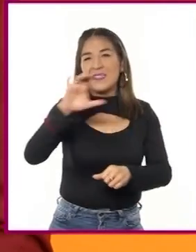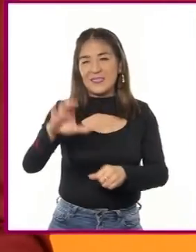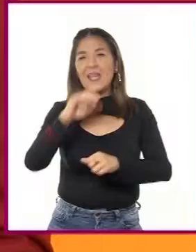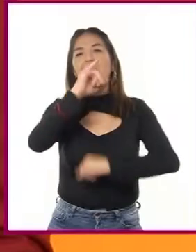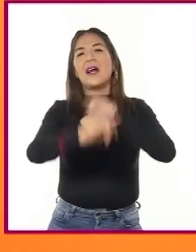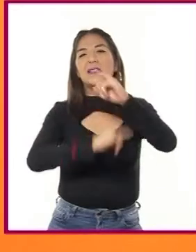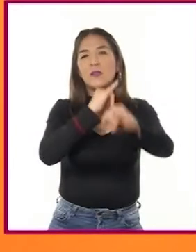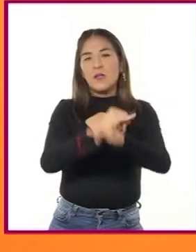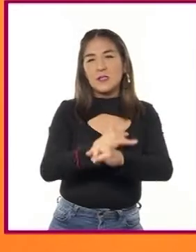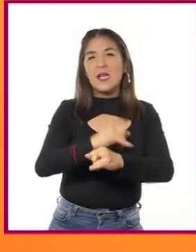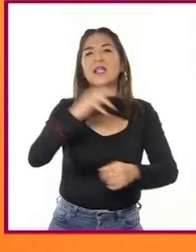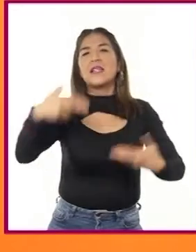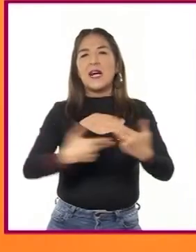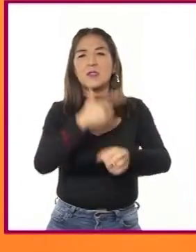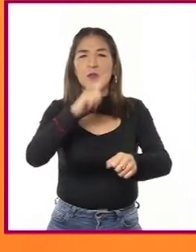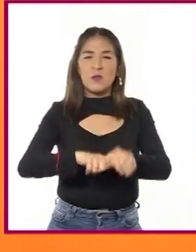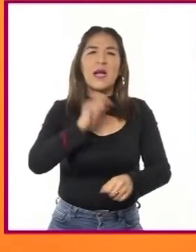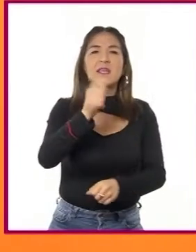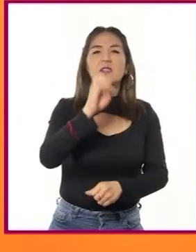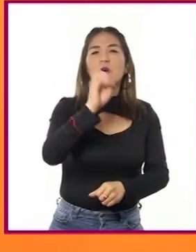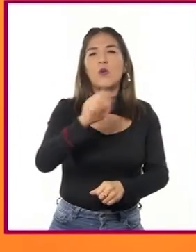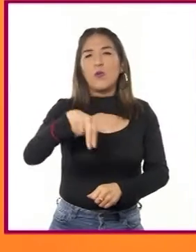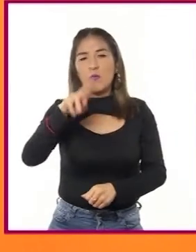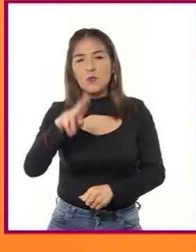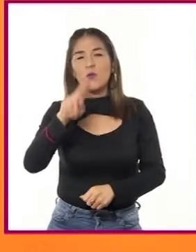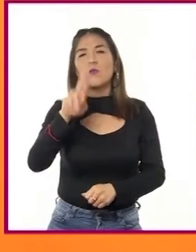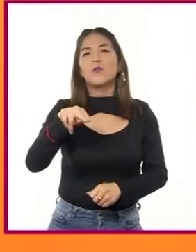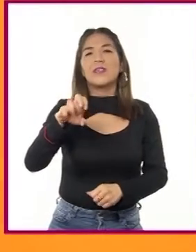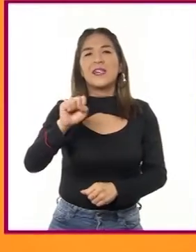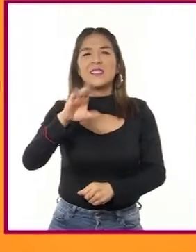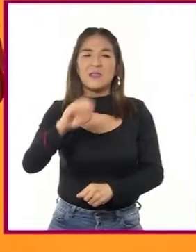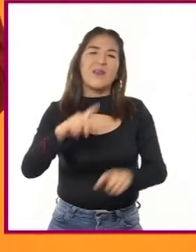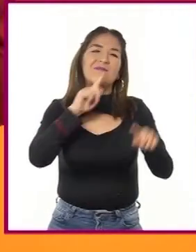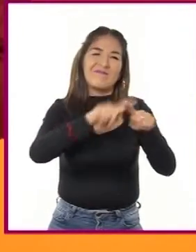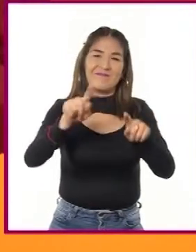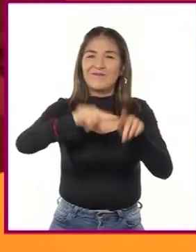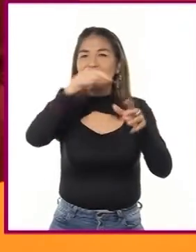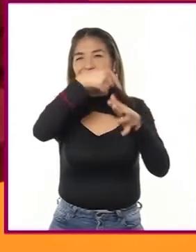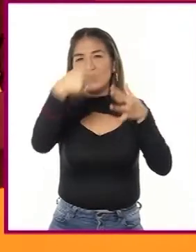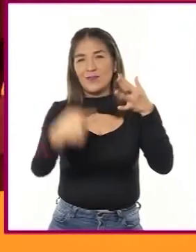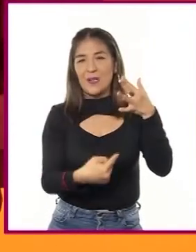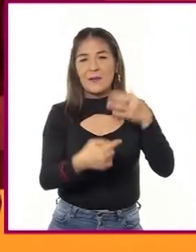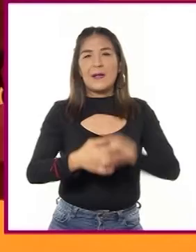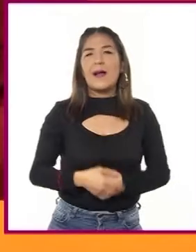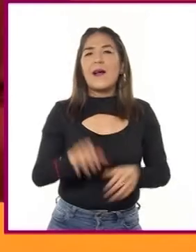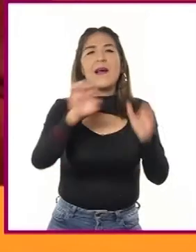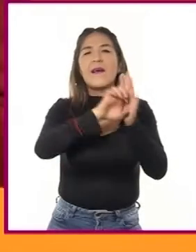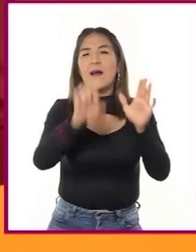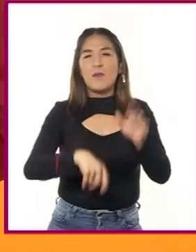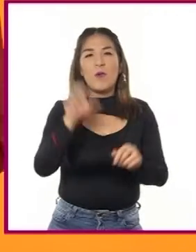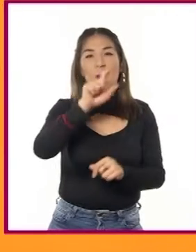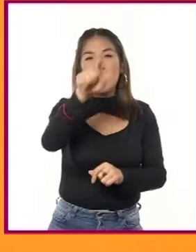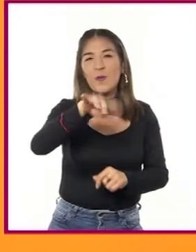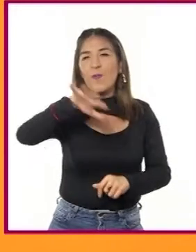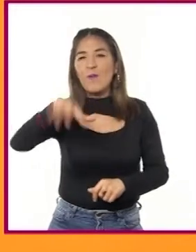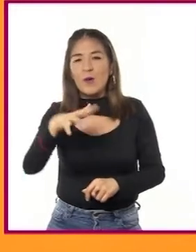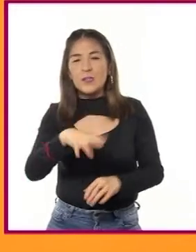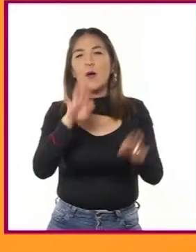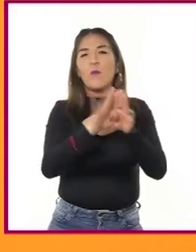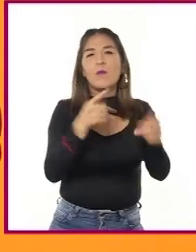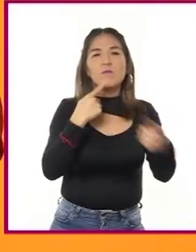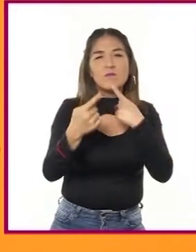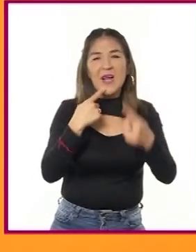internacionales, como podría ser la ONU, UNESCO, entre otras. Por ejemplo, cuando hicimos la búsqueda Criterios para